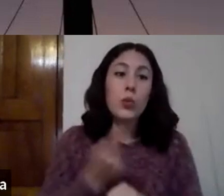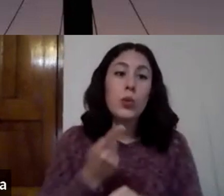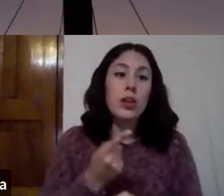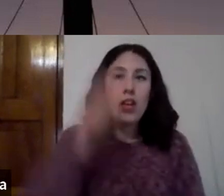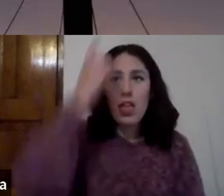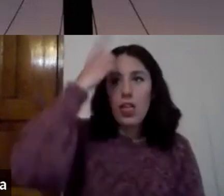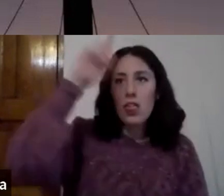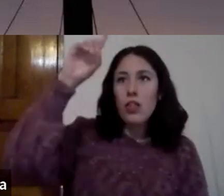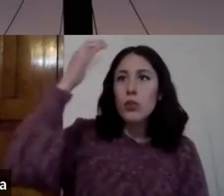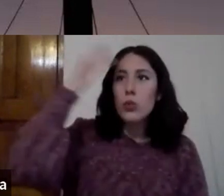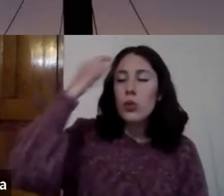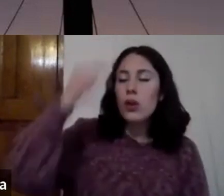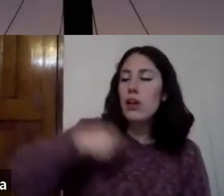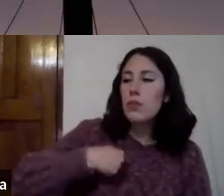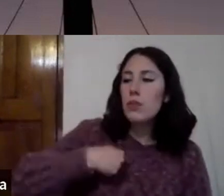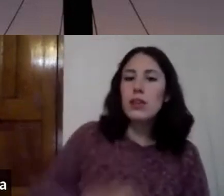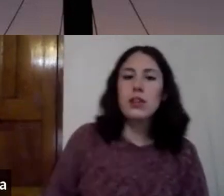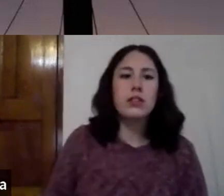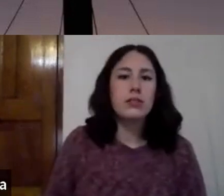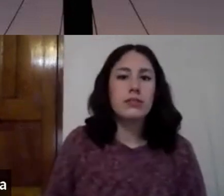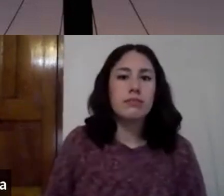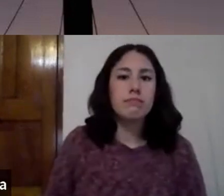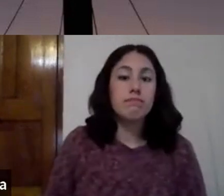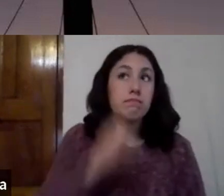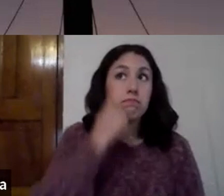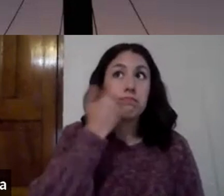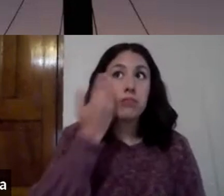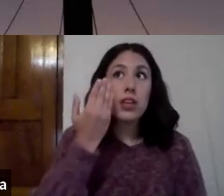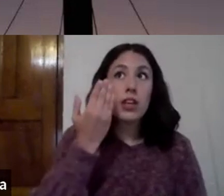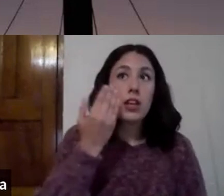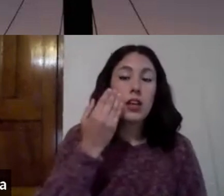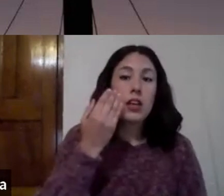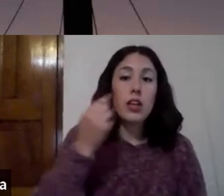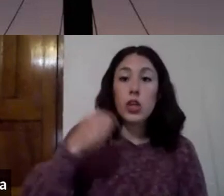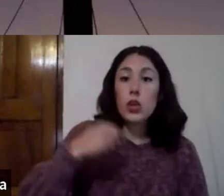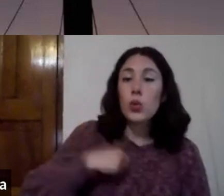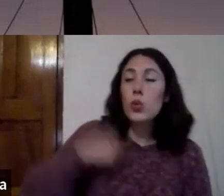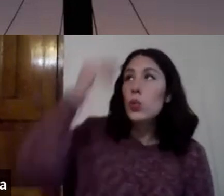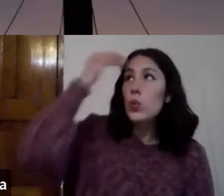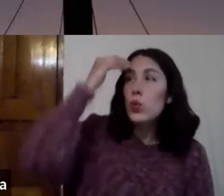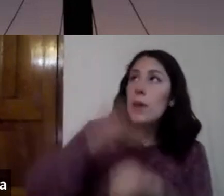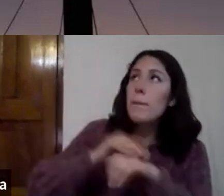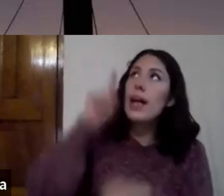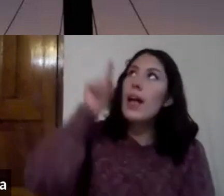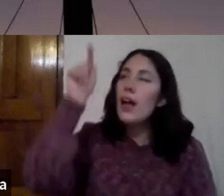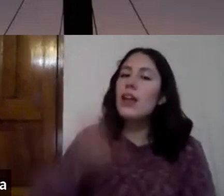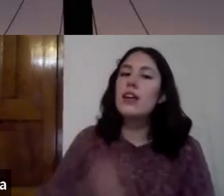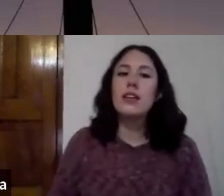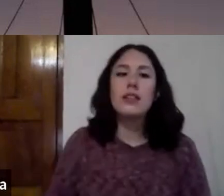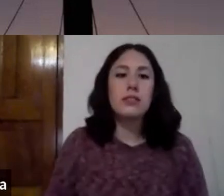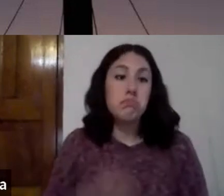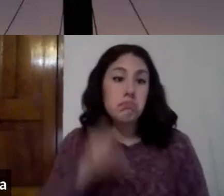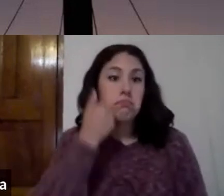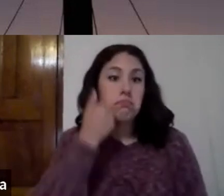Busca que lo conozcamos más íntimamente. Quiere establecer un pacto